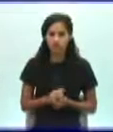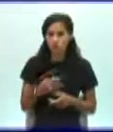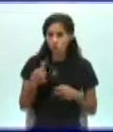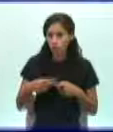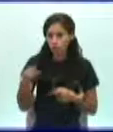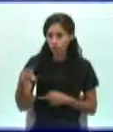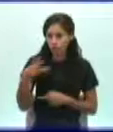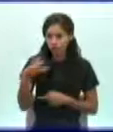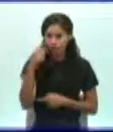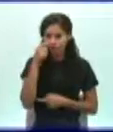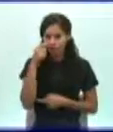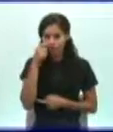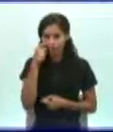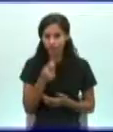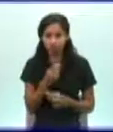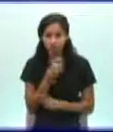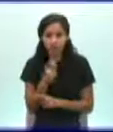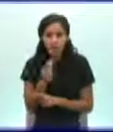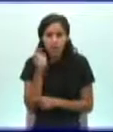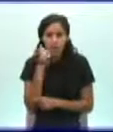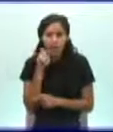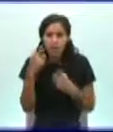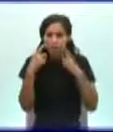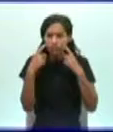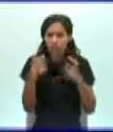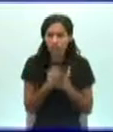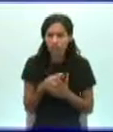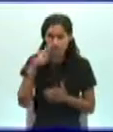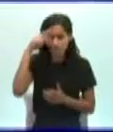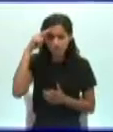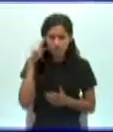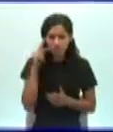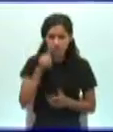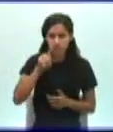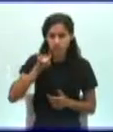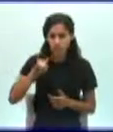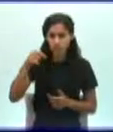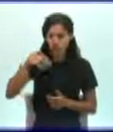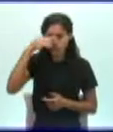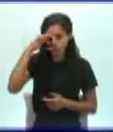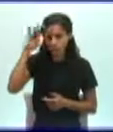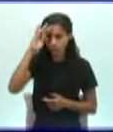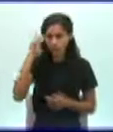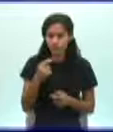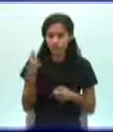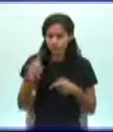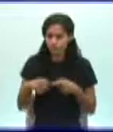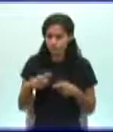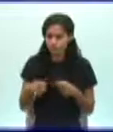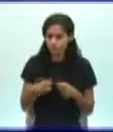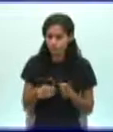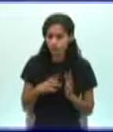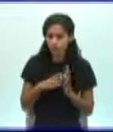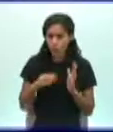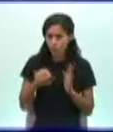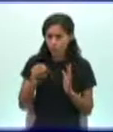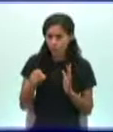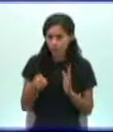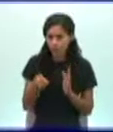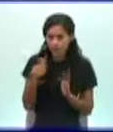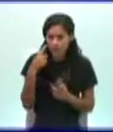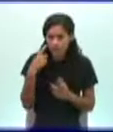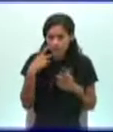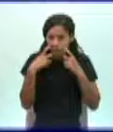Luz y Caballero, educador más notable del siglo XIX cubano. Sus discípulos fueron valiosos